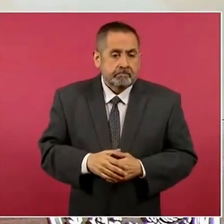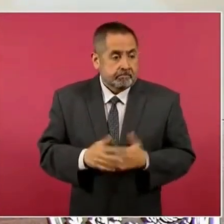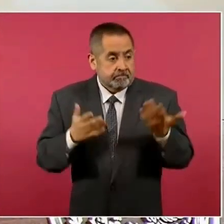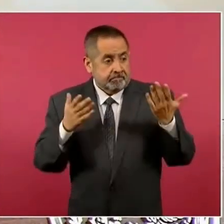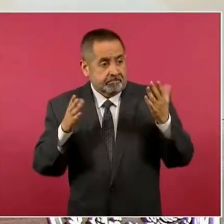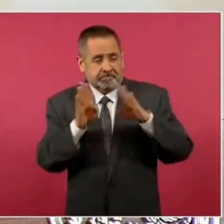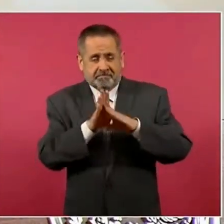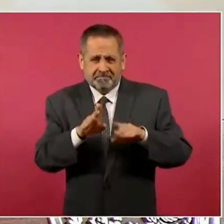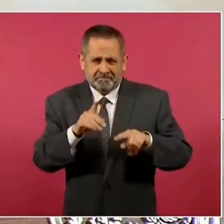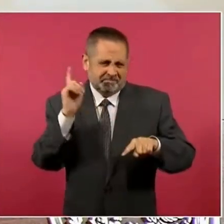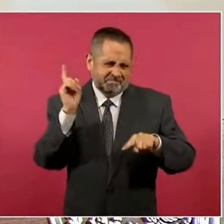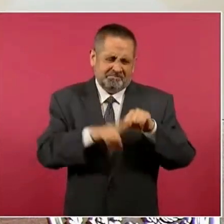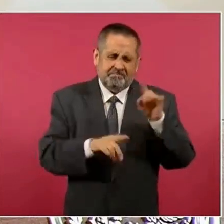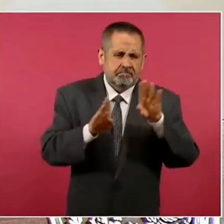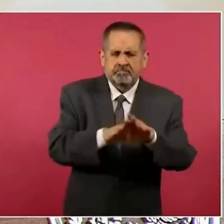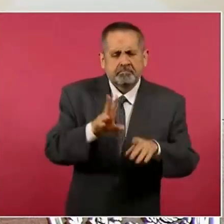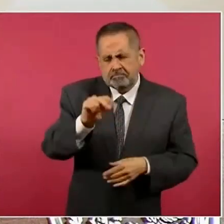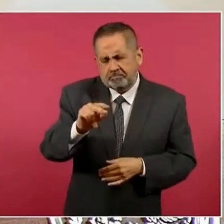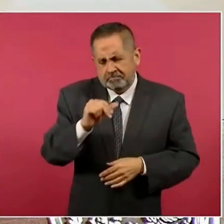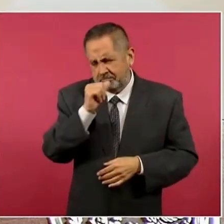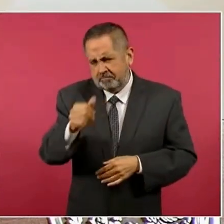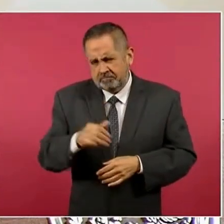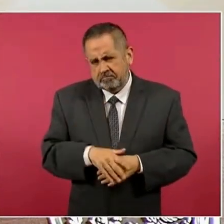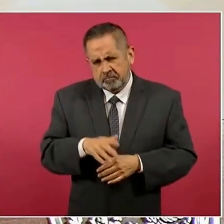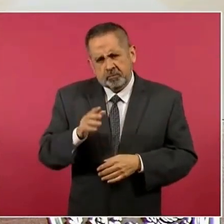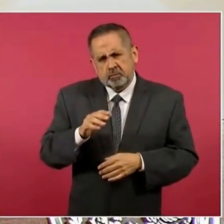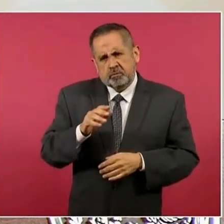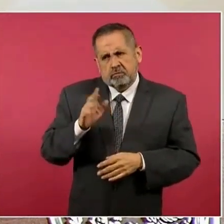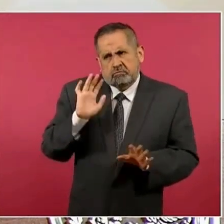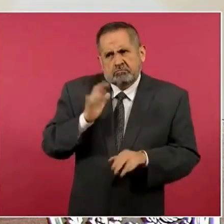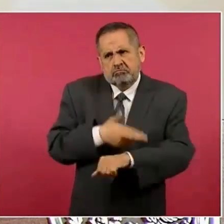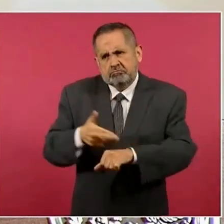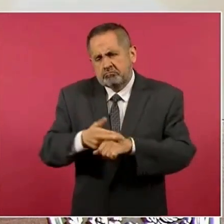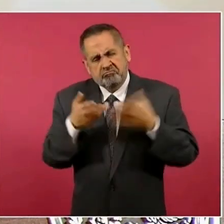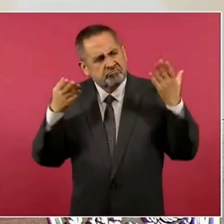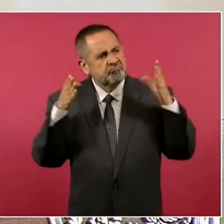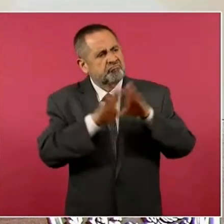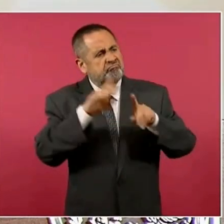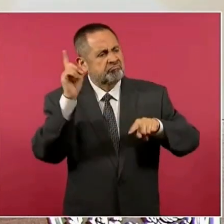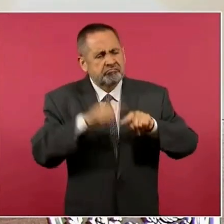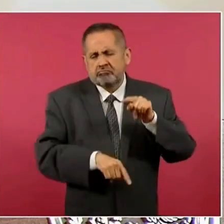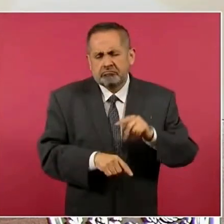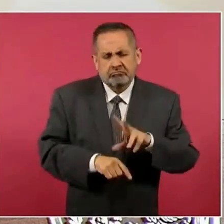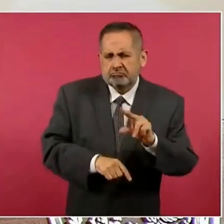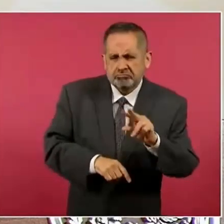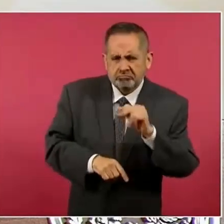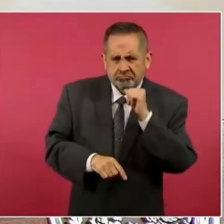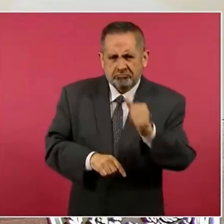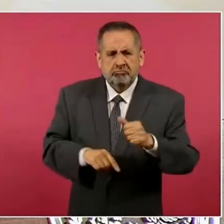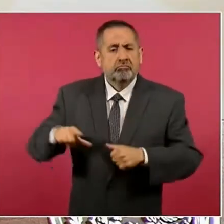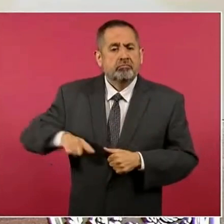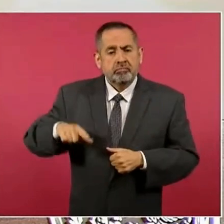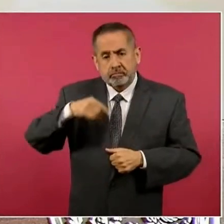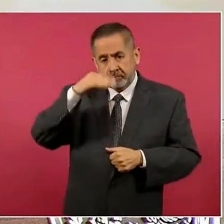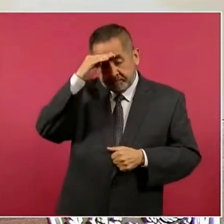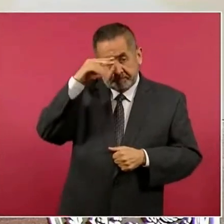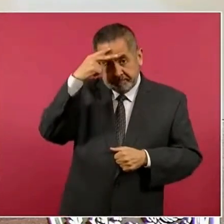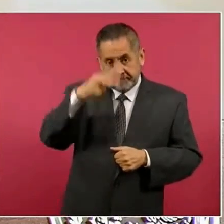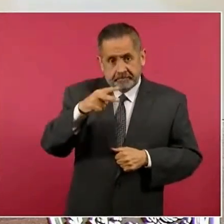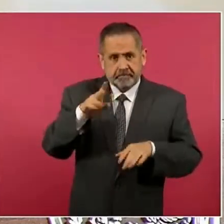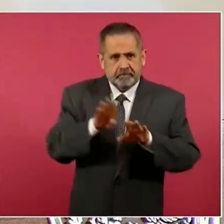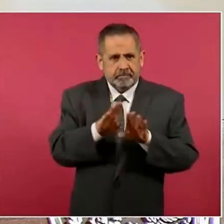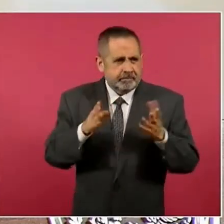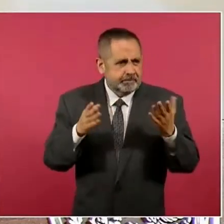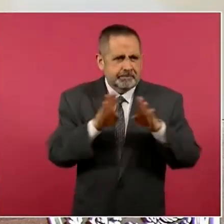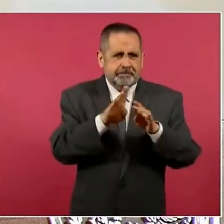cierre de Notimex, ya se hubiera hecho algo al respecto. No estamos, el gobierno mexicano no está pensando en el cierre